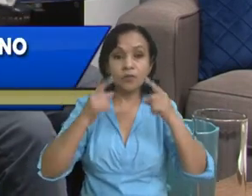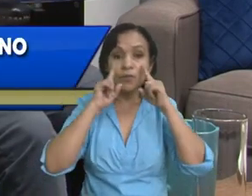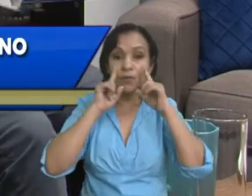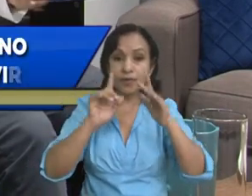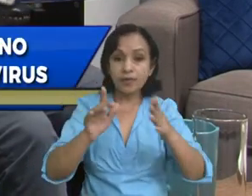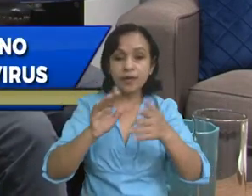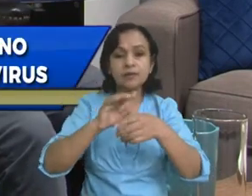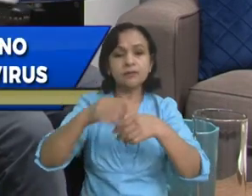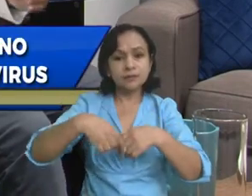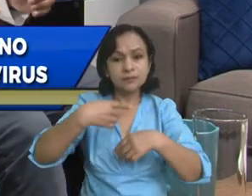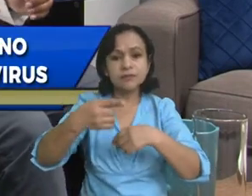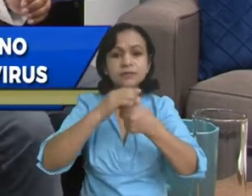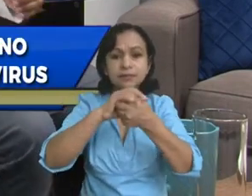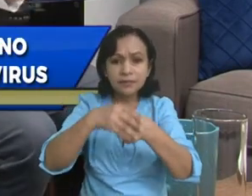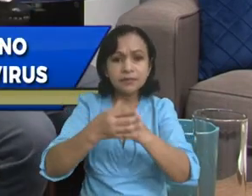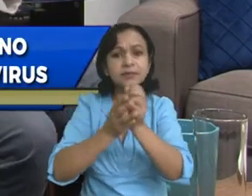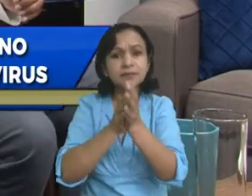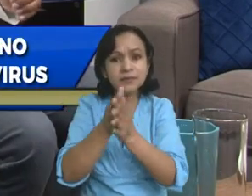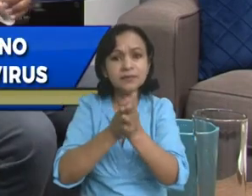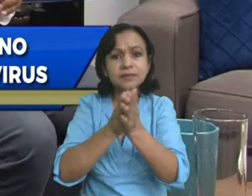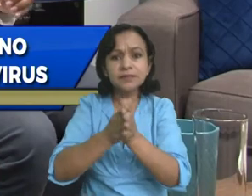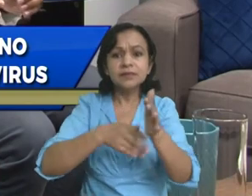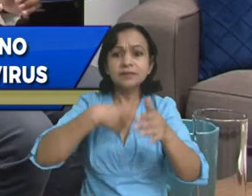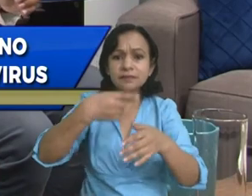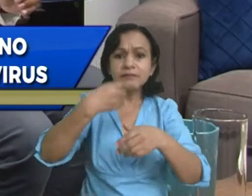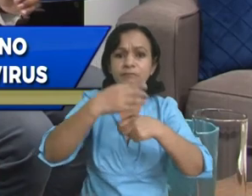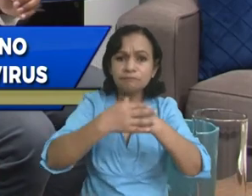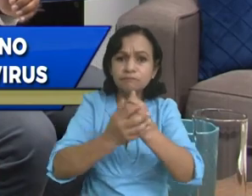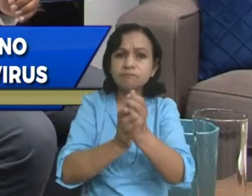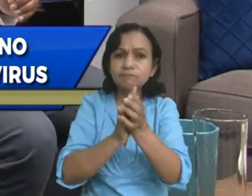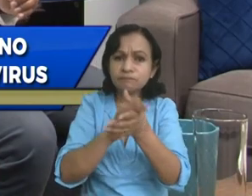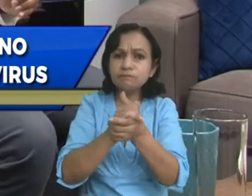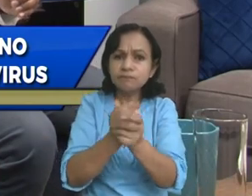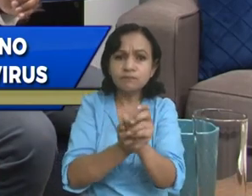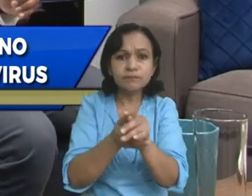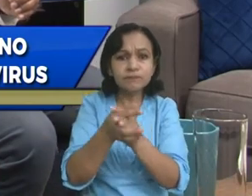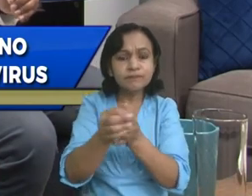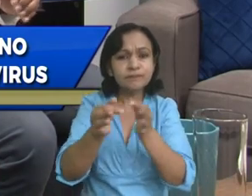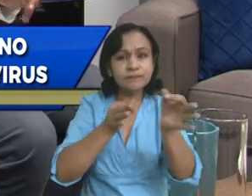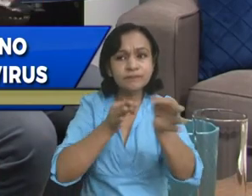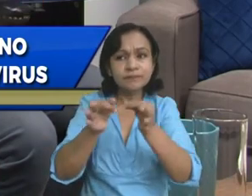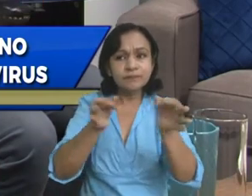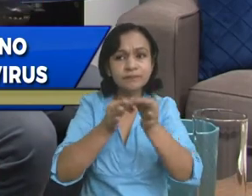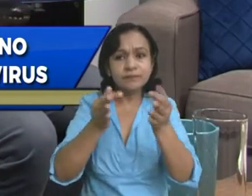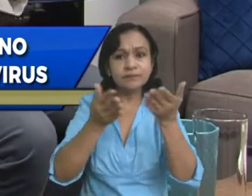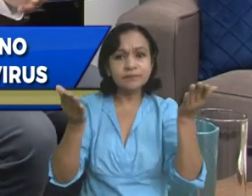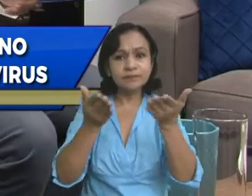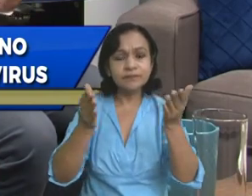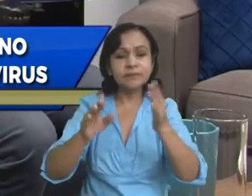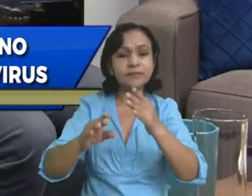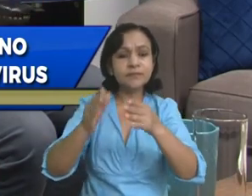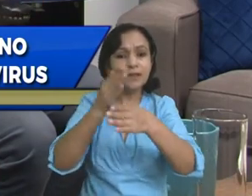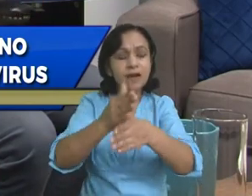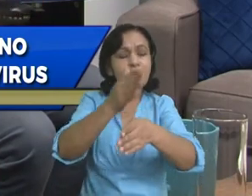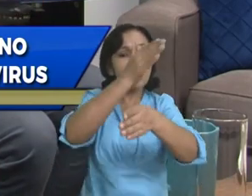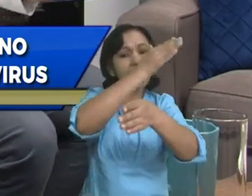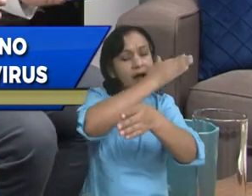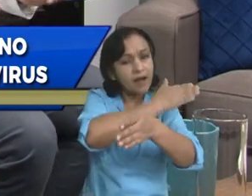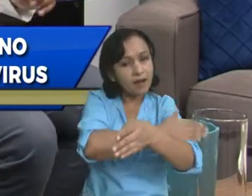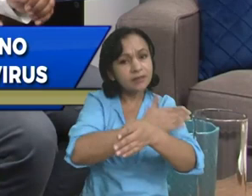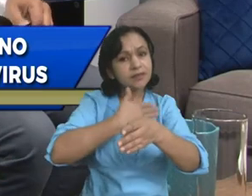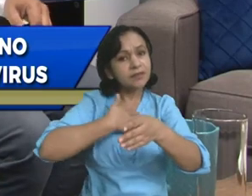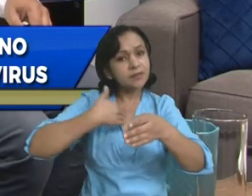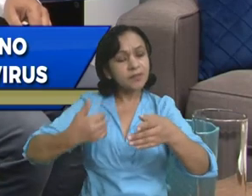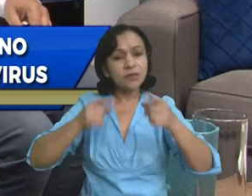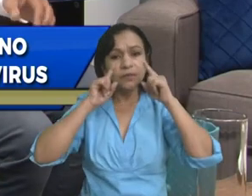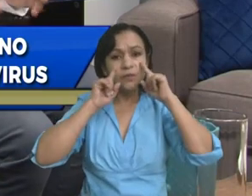es cotidiano, que tiene que ser permanente, que tiene que ser en cada ocasión, todo lo referente a la prevención, a poder